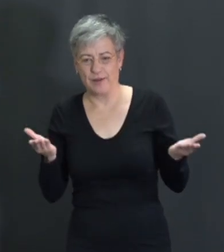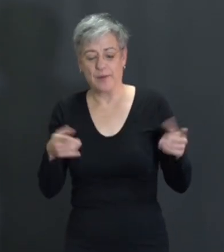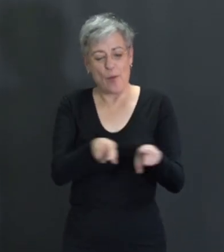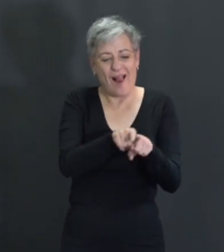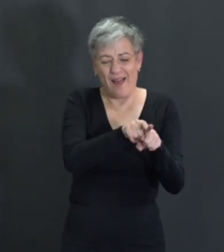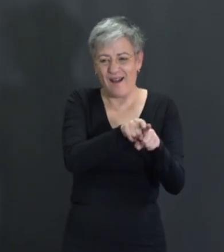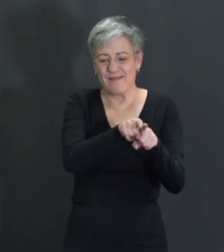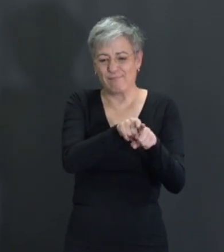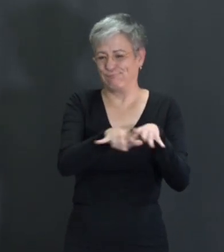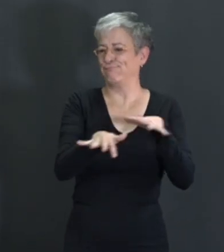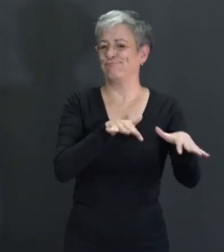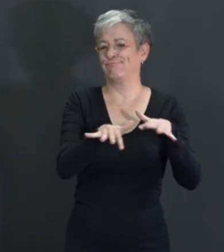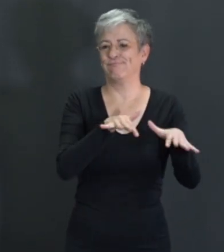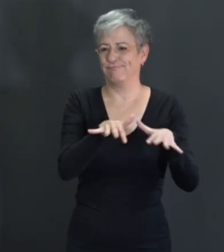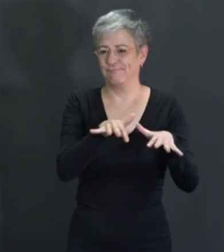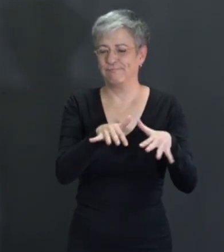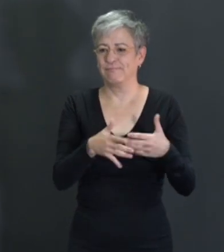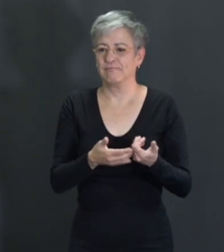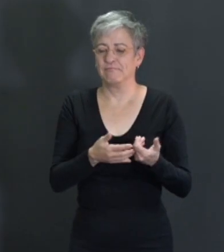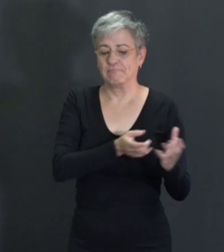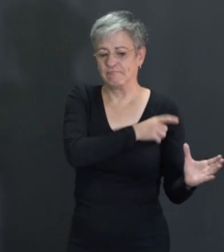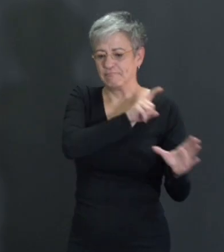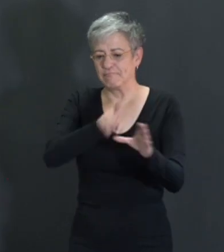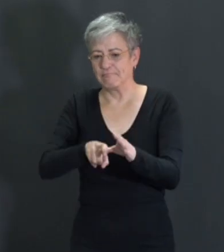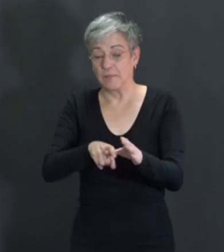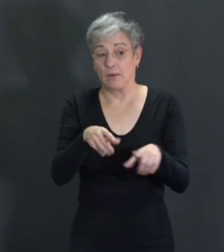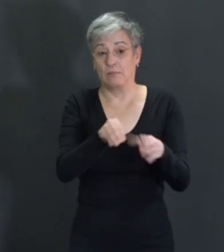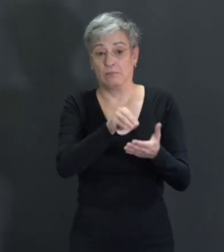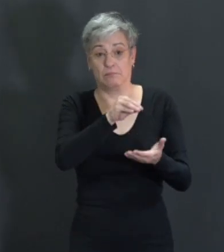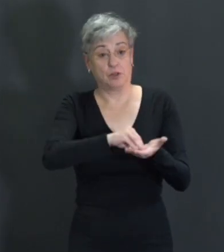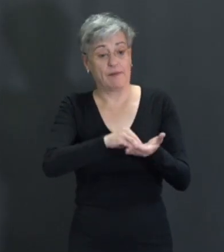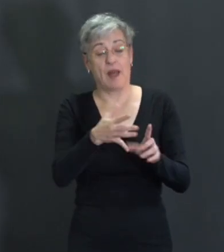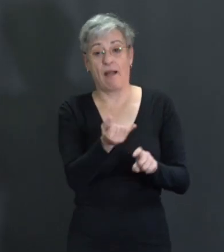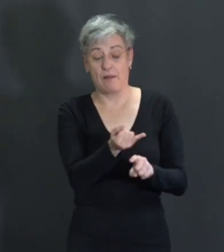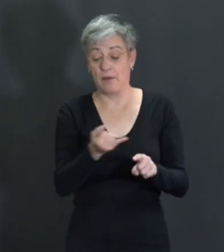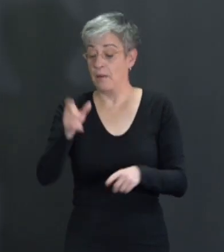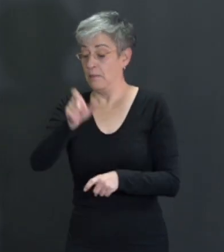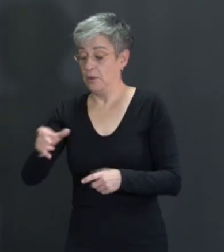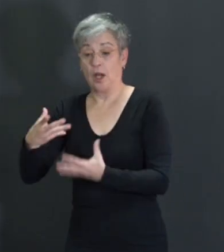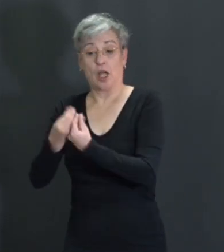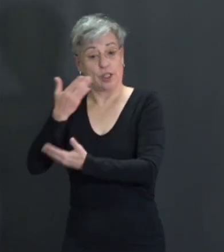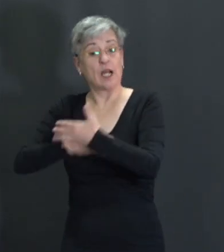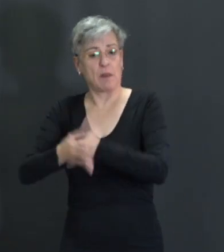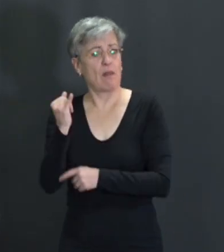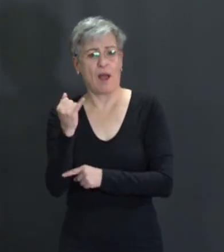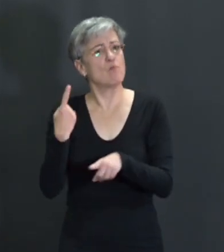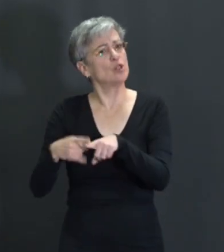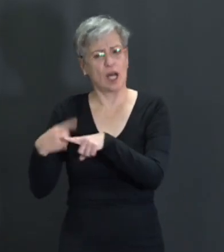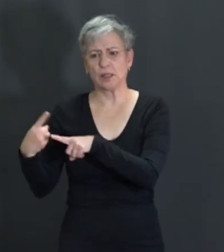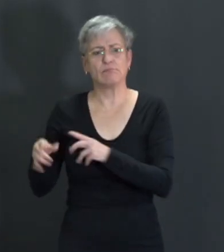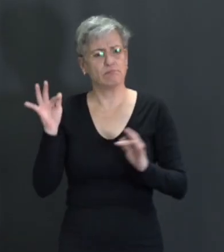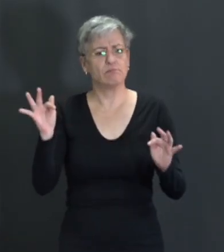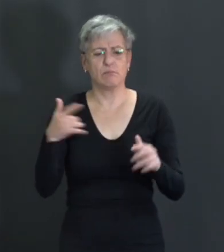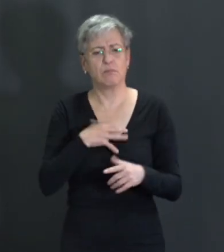¿no?, de la sociedad, con mucho que ofrecer, como también sucede con las personas con discapacidad, pero que en